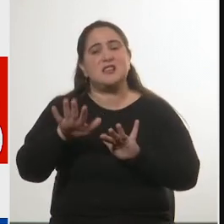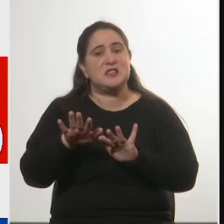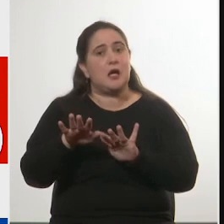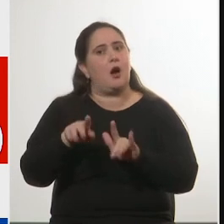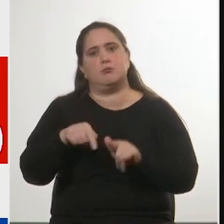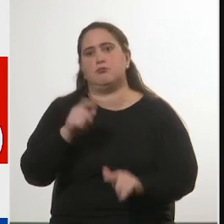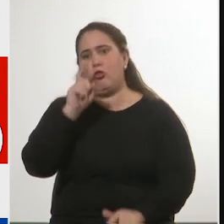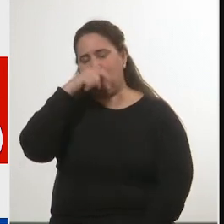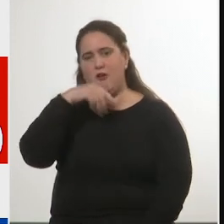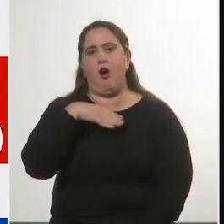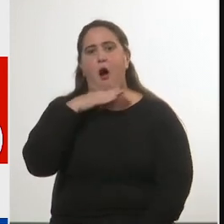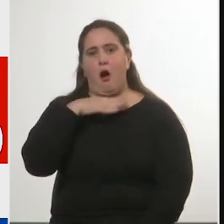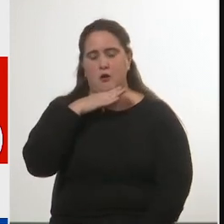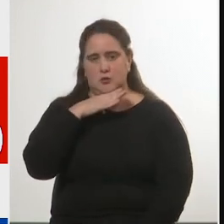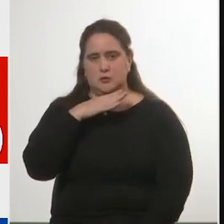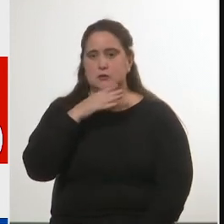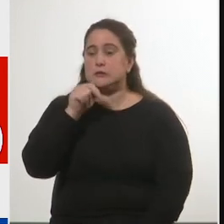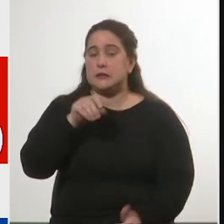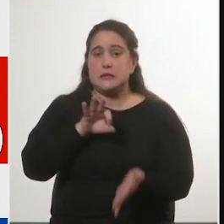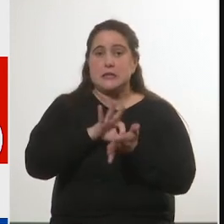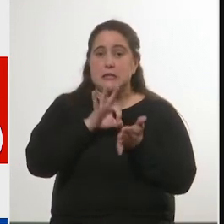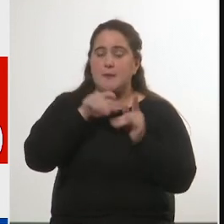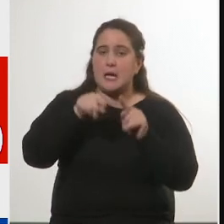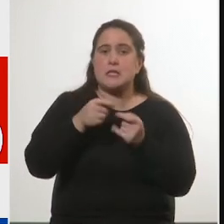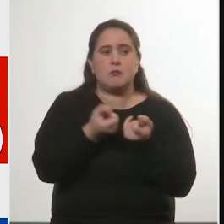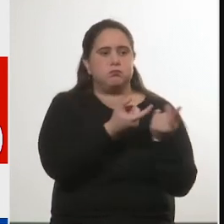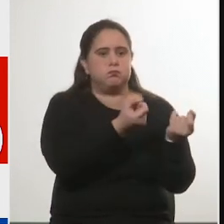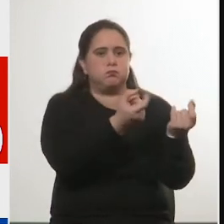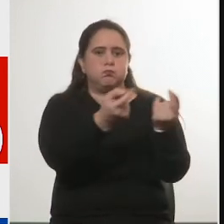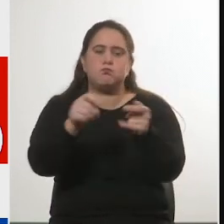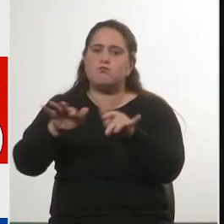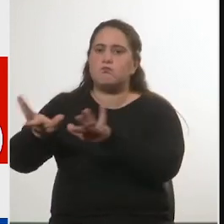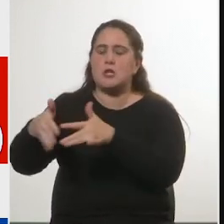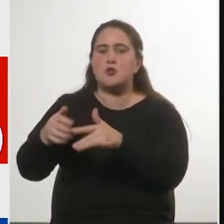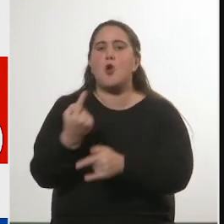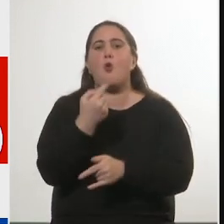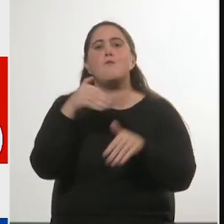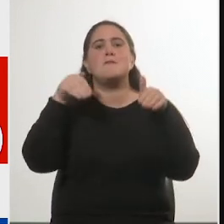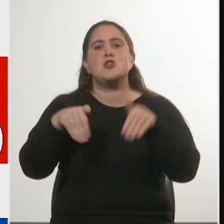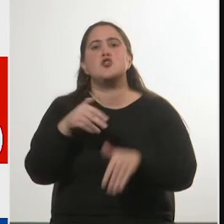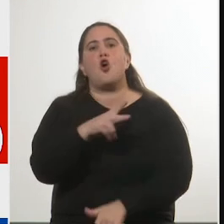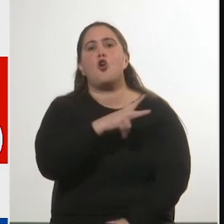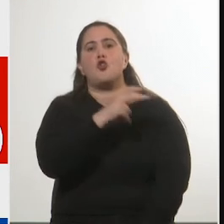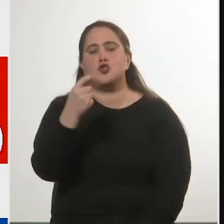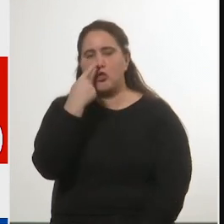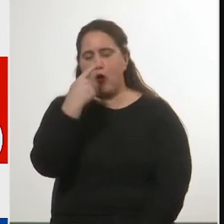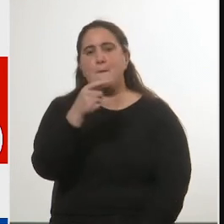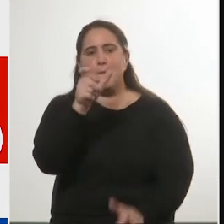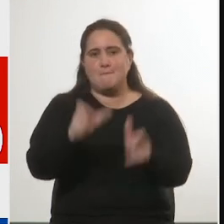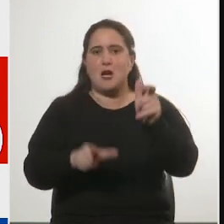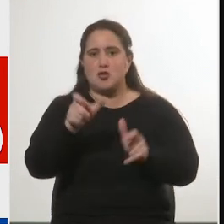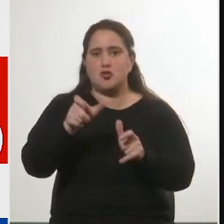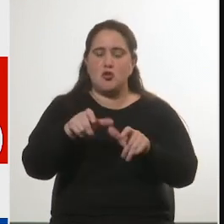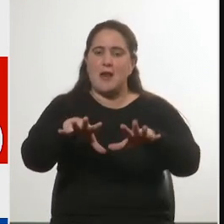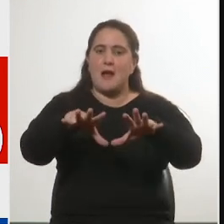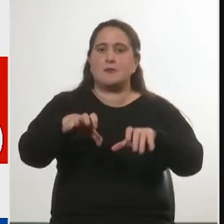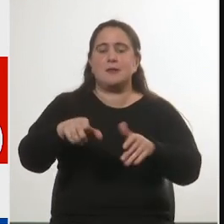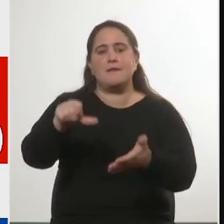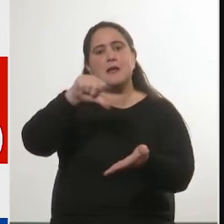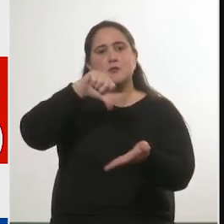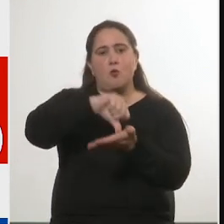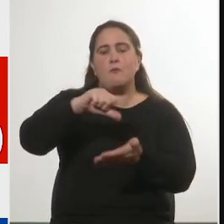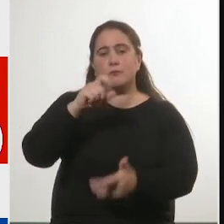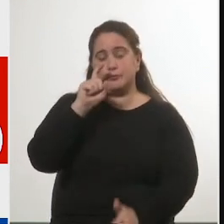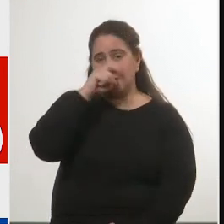sistema metropolitano. Dicho sistema abastece aproximadamente 1.800.000 habitantes de las ciudades de